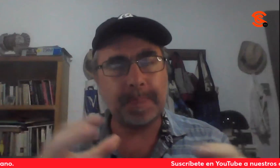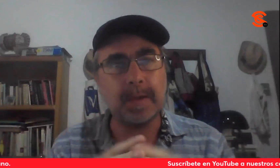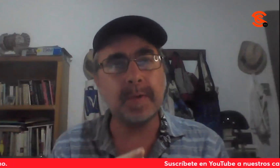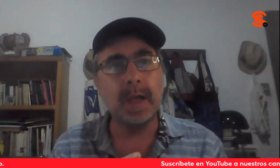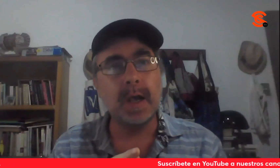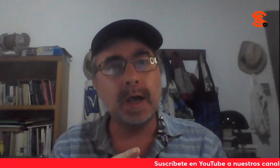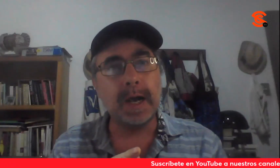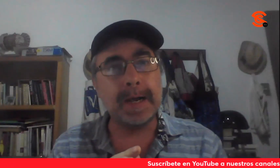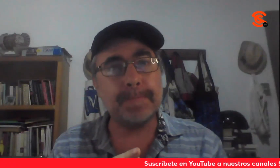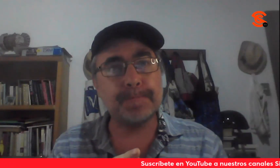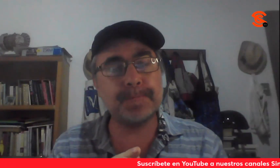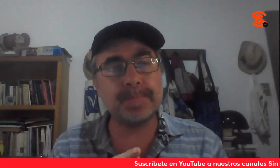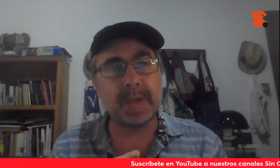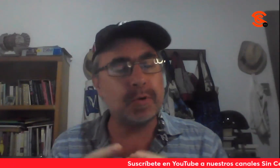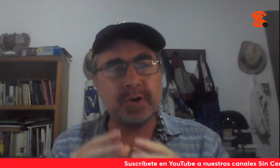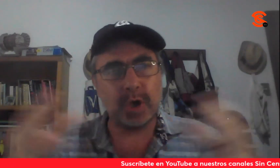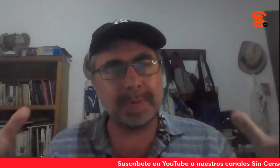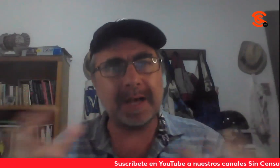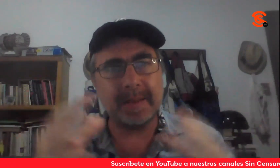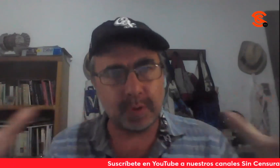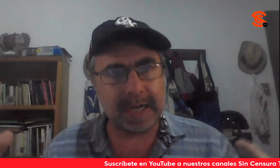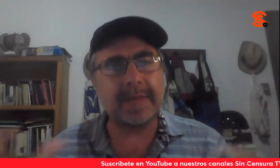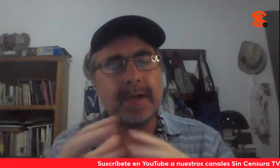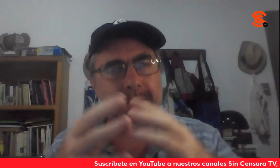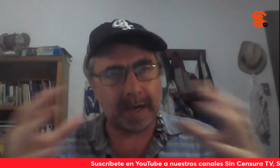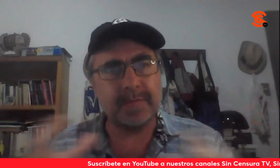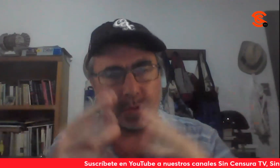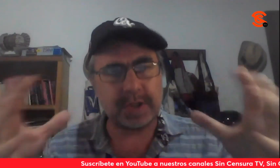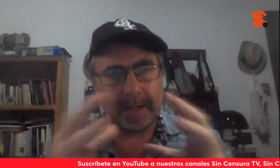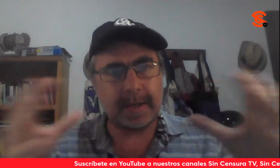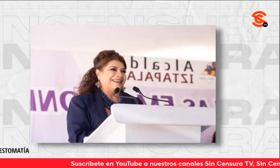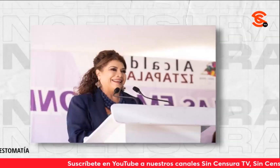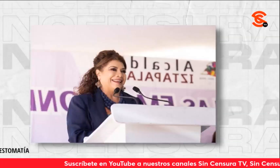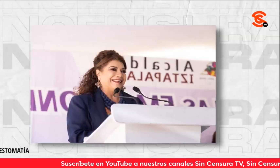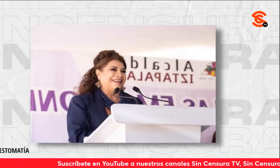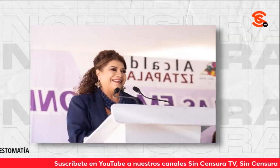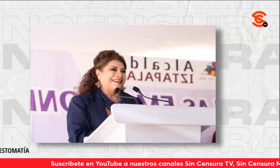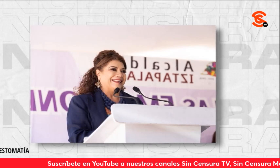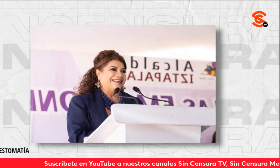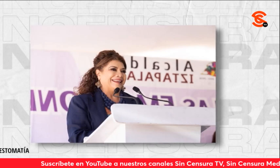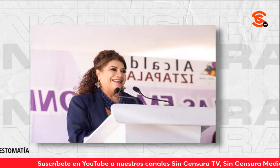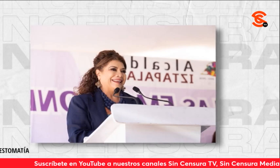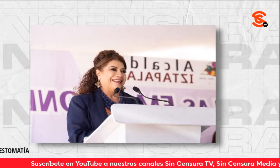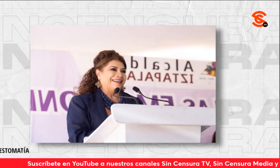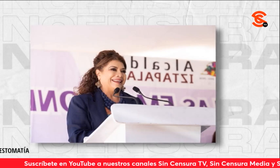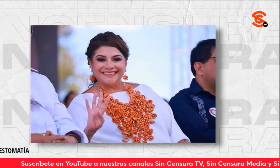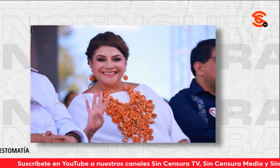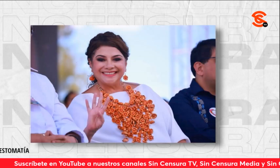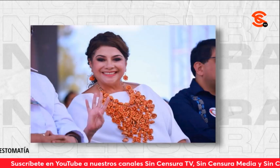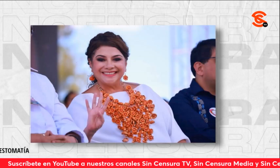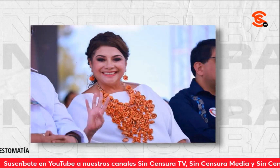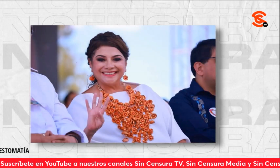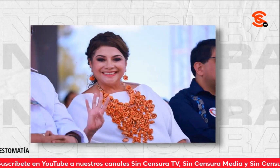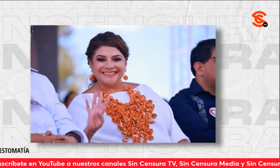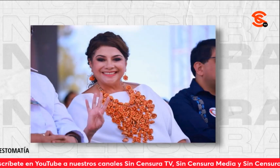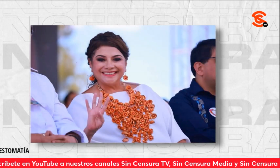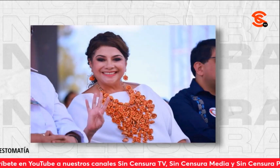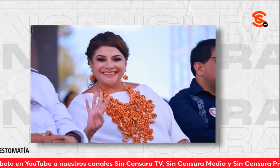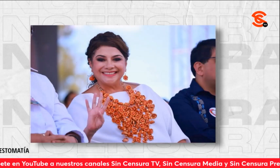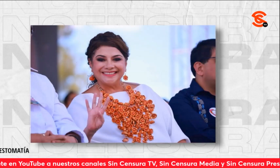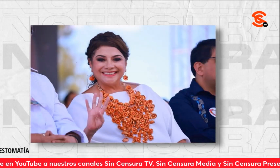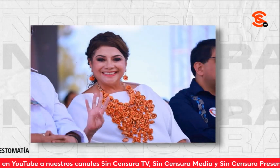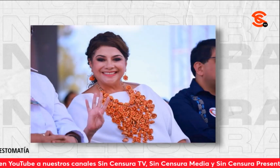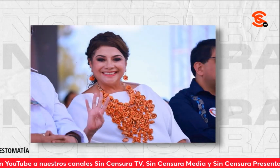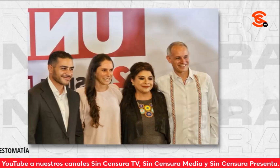CDMX, ¿no? Solo hablar de Brugada y Harfuch y el asunto de ahí, ¿no? Pues entiendo,